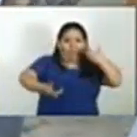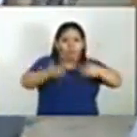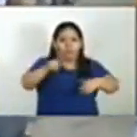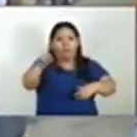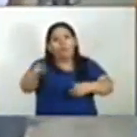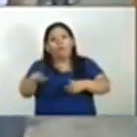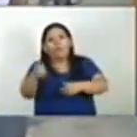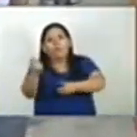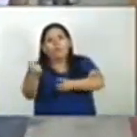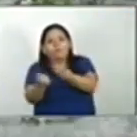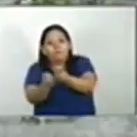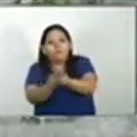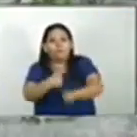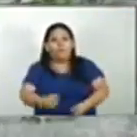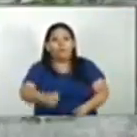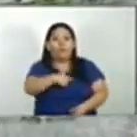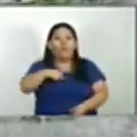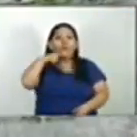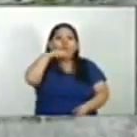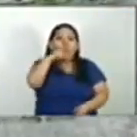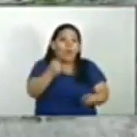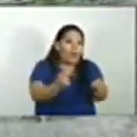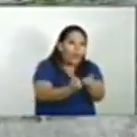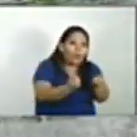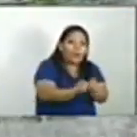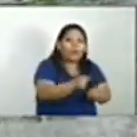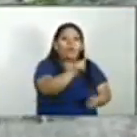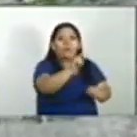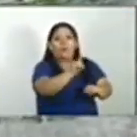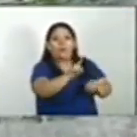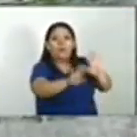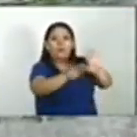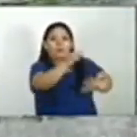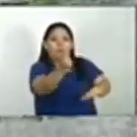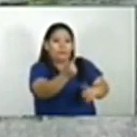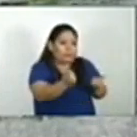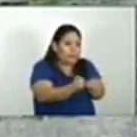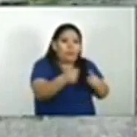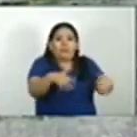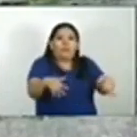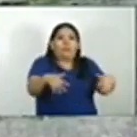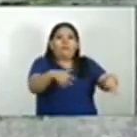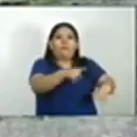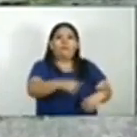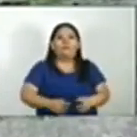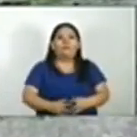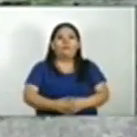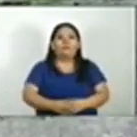de socorro atendieron alrededor de 15 personas con crisis nerviosa.